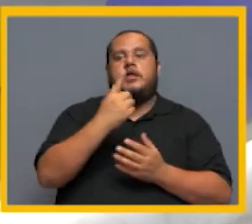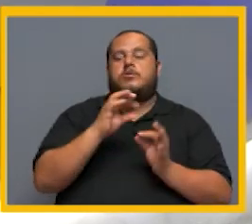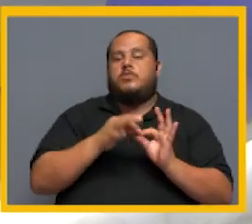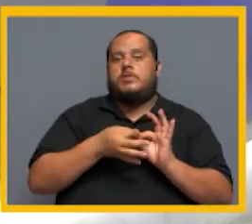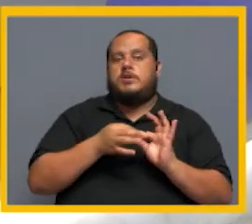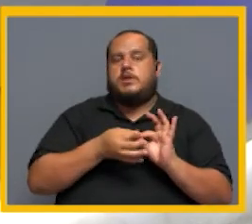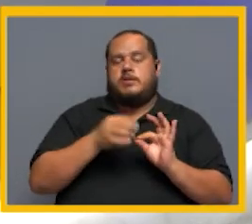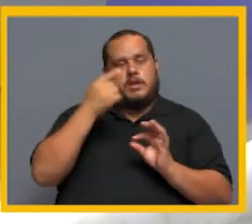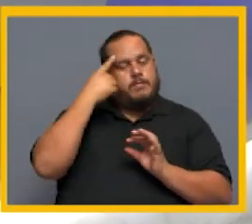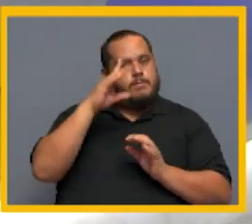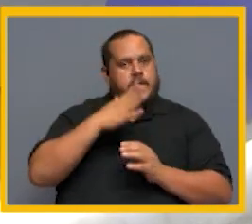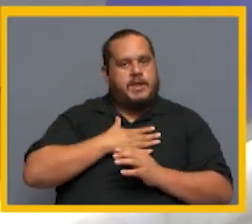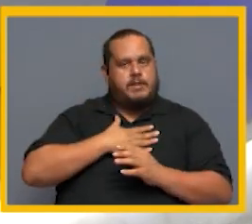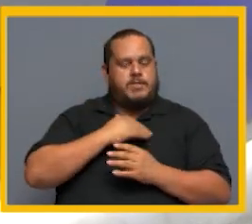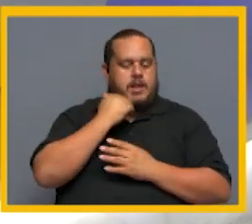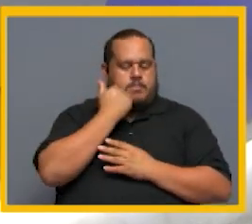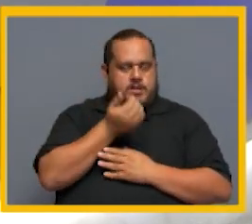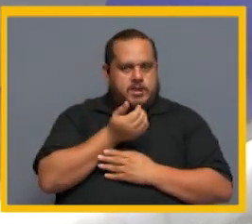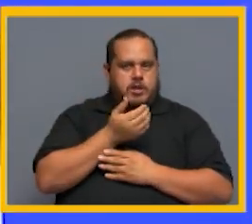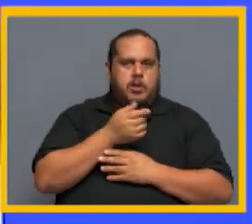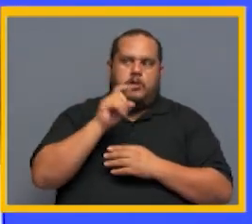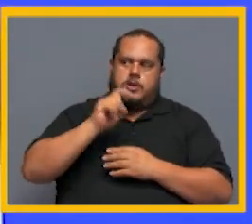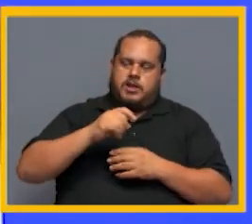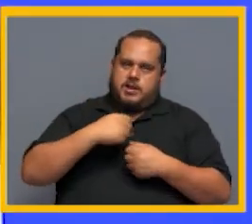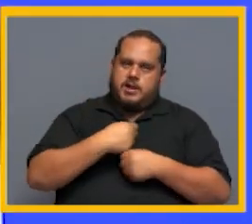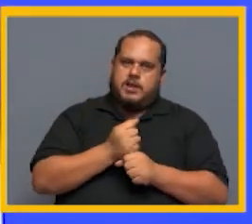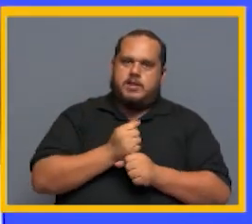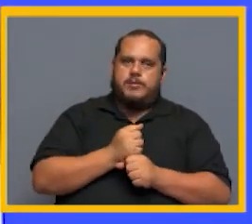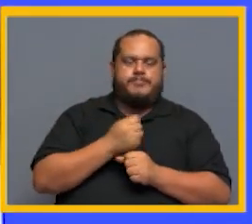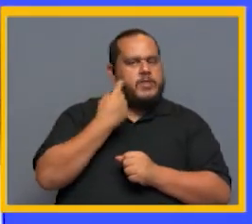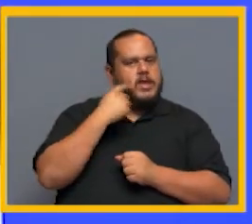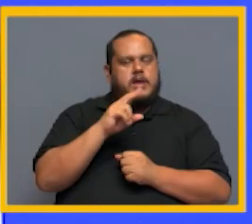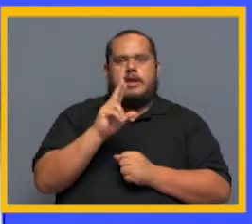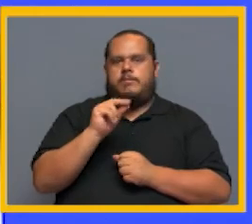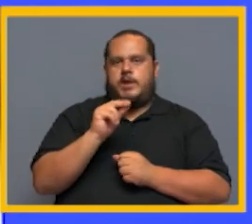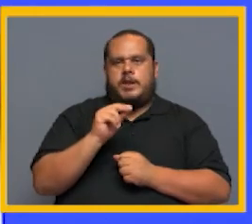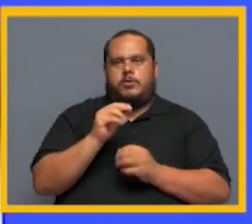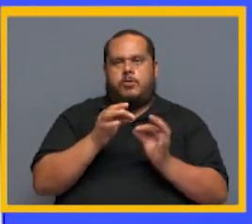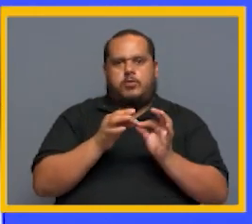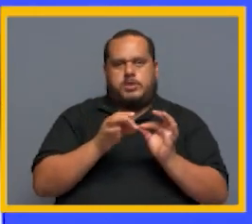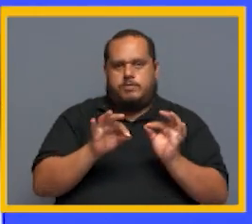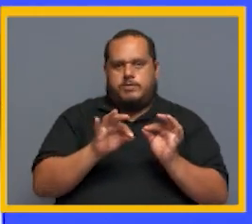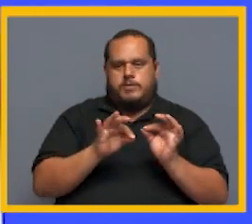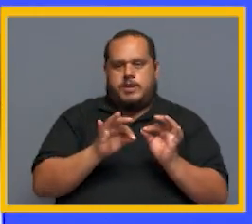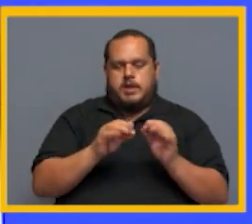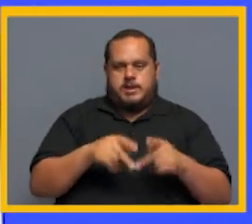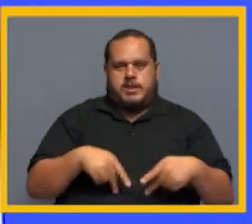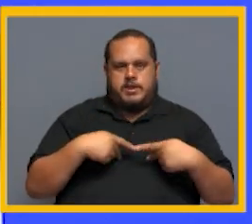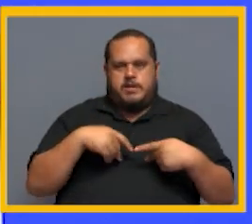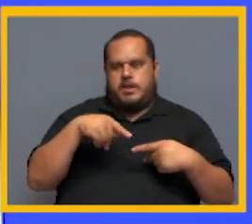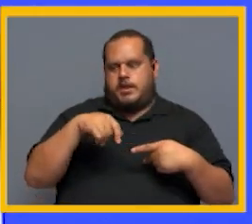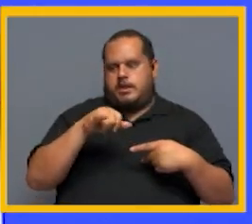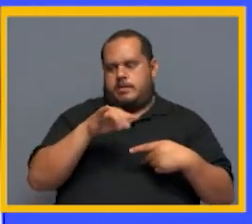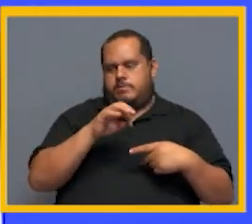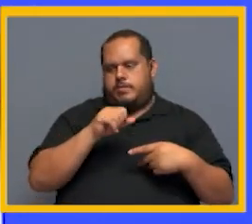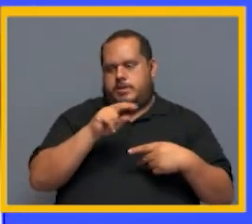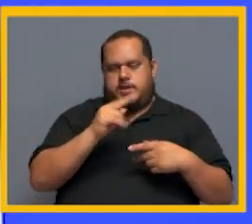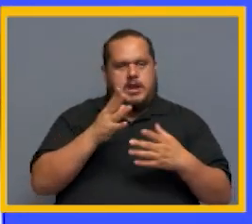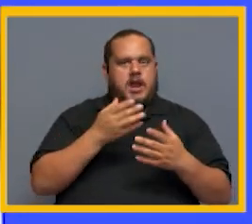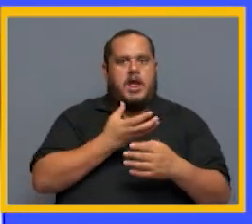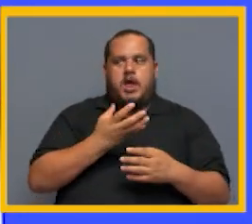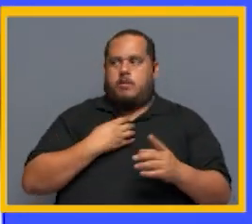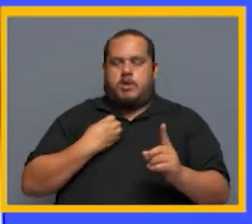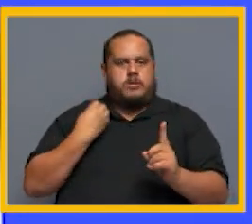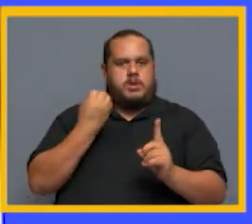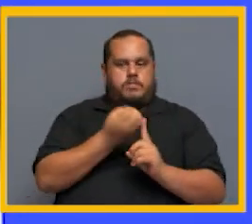interpretación. Claro, para mí lo más sencillo, lo que tenía que hacer, perdón Martín, para simplificarse la vida Pitana, es apenas